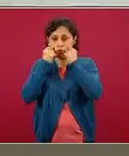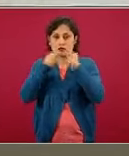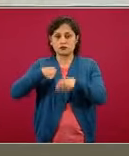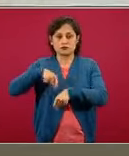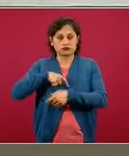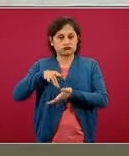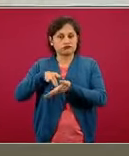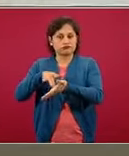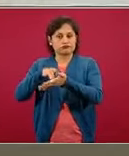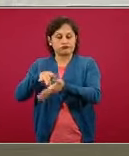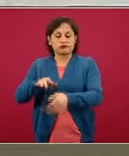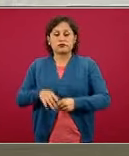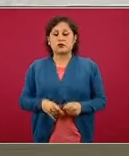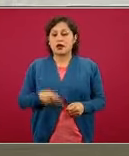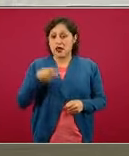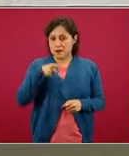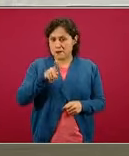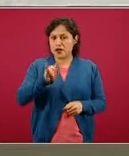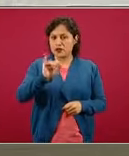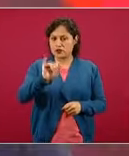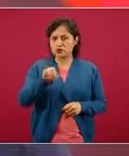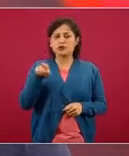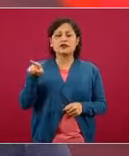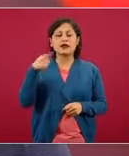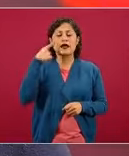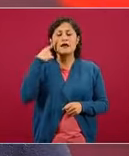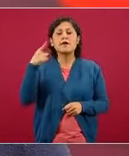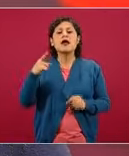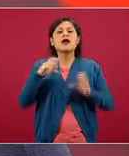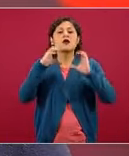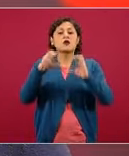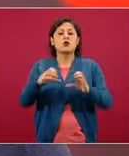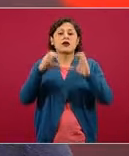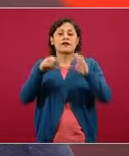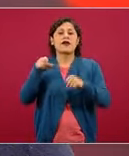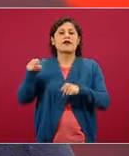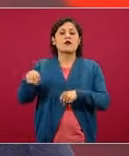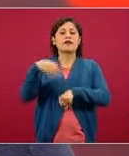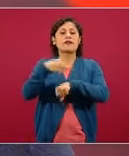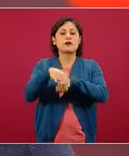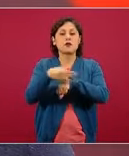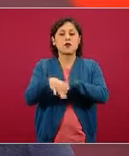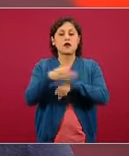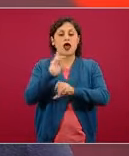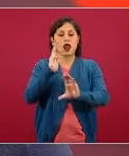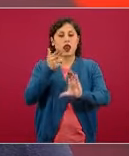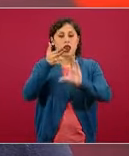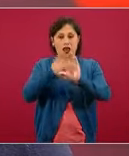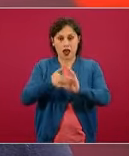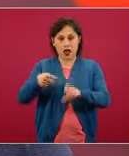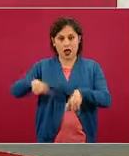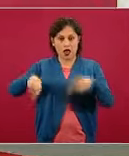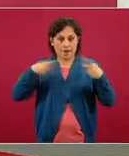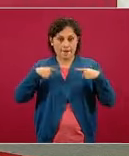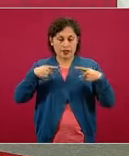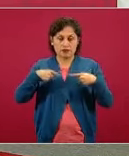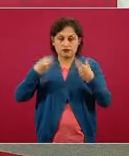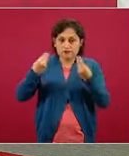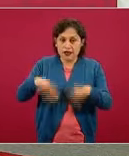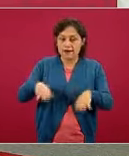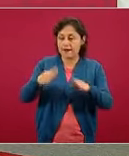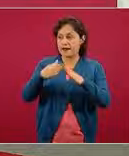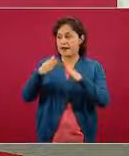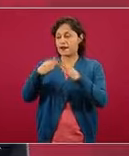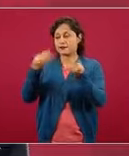está lógicamente teniendo cuidado es que en los albergues que se han implementado para el refugio de las personas